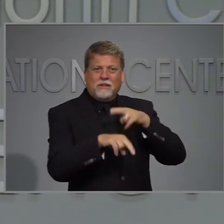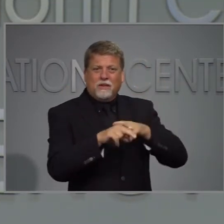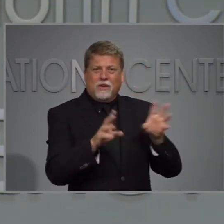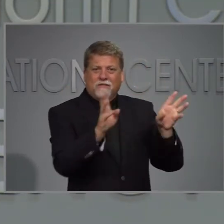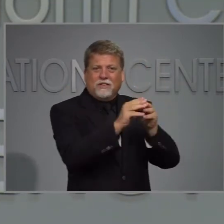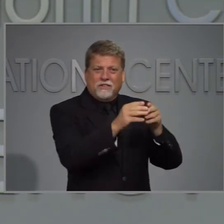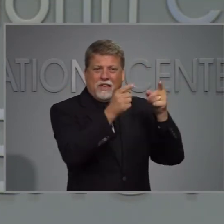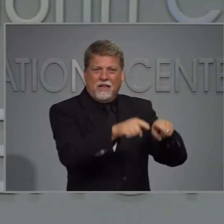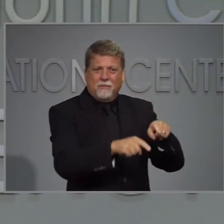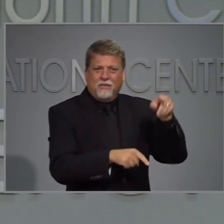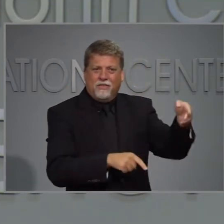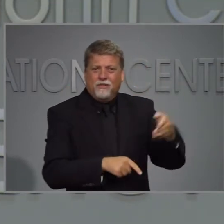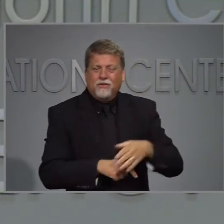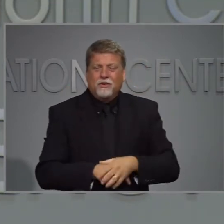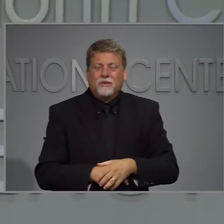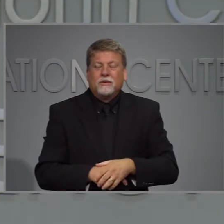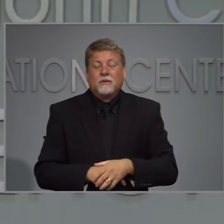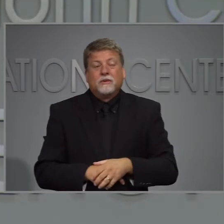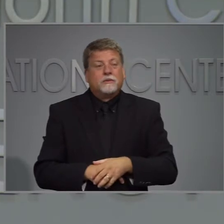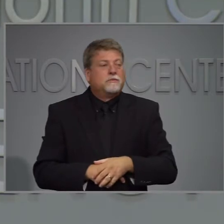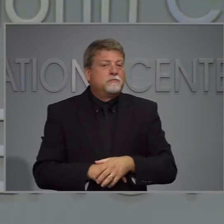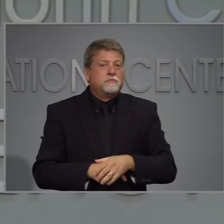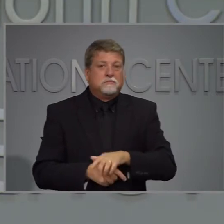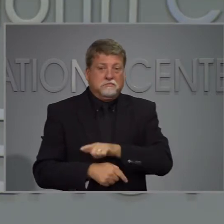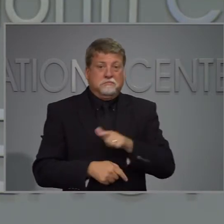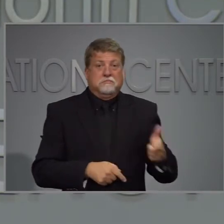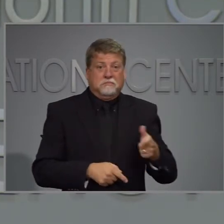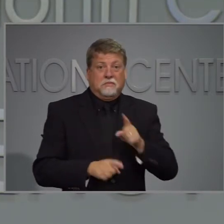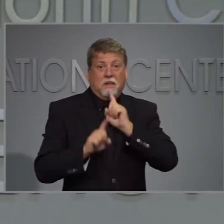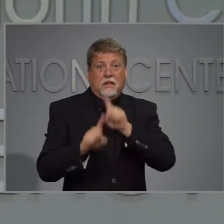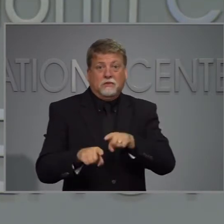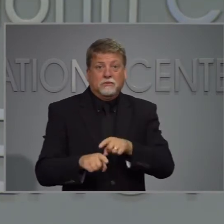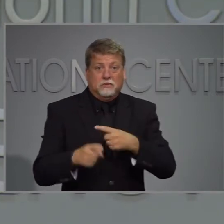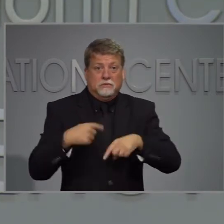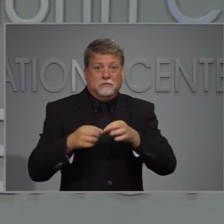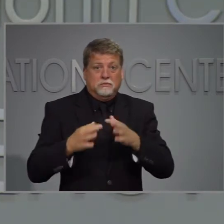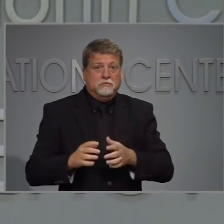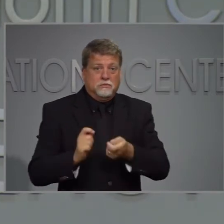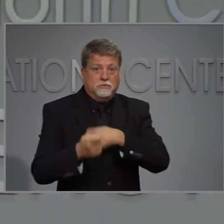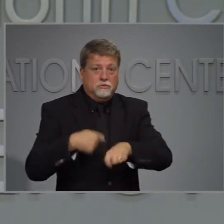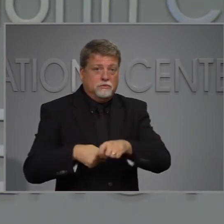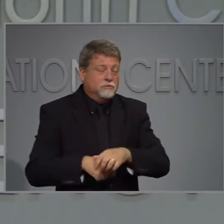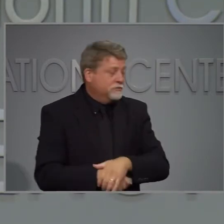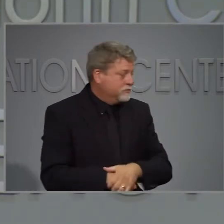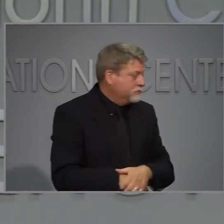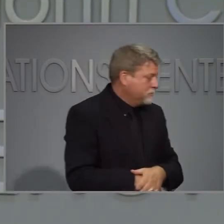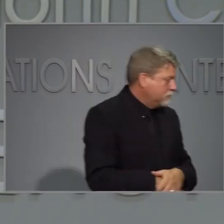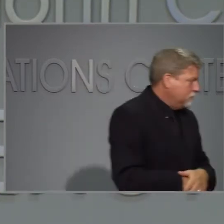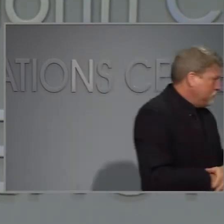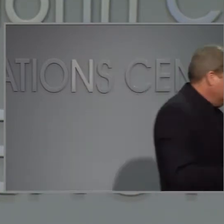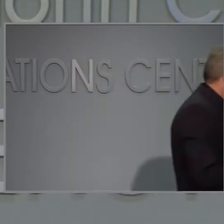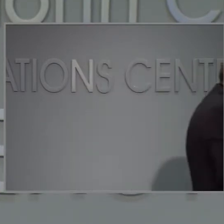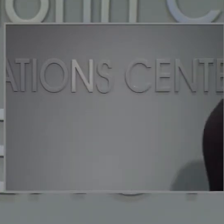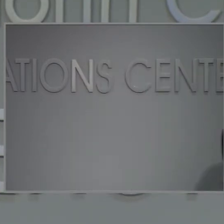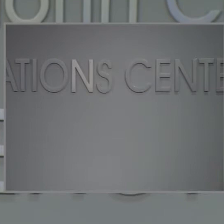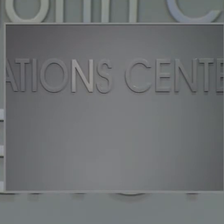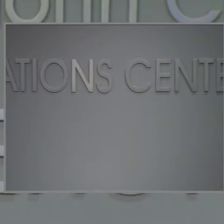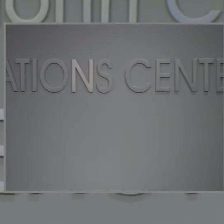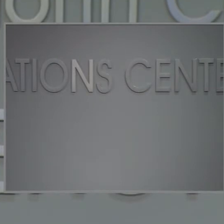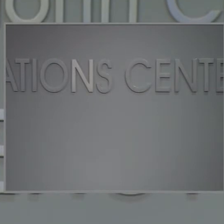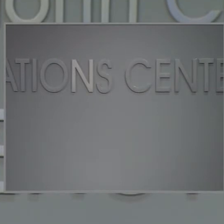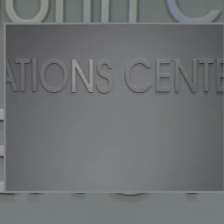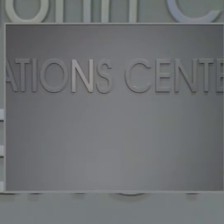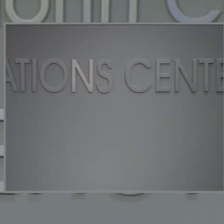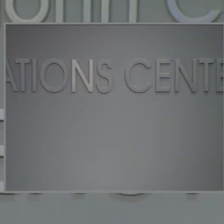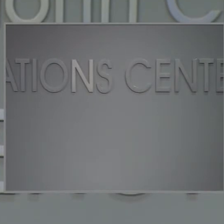sector en particular? Respuesta: obviamente estamos continuando a que permanezcan abiertos los hoteles y también